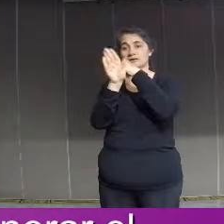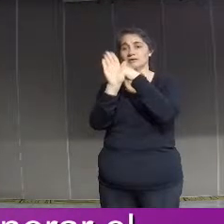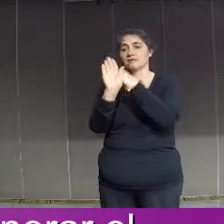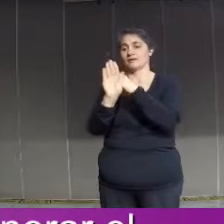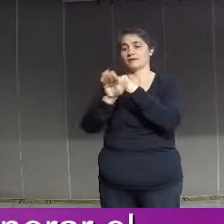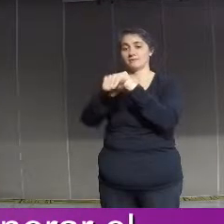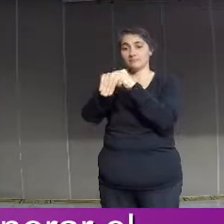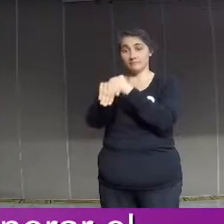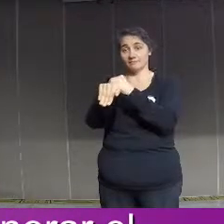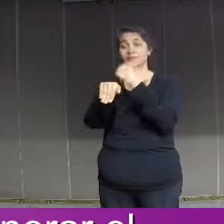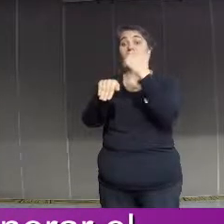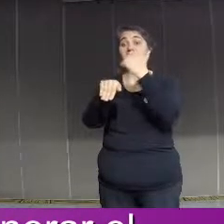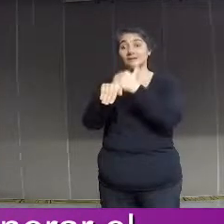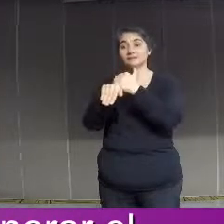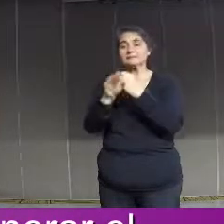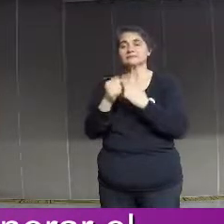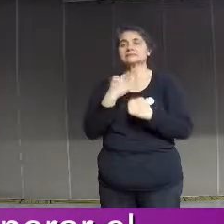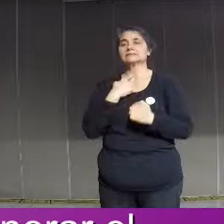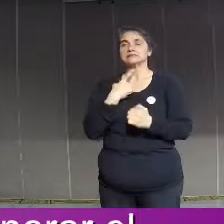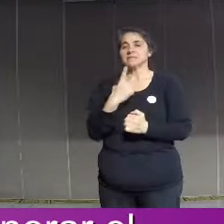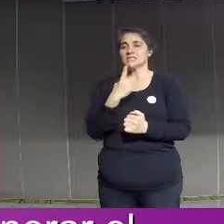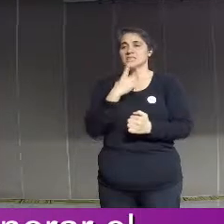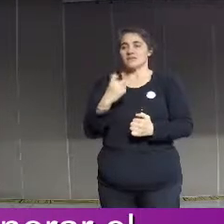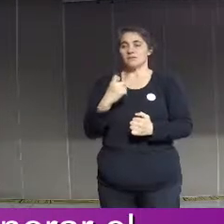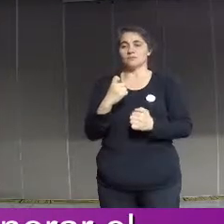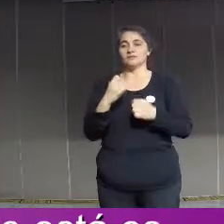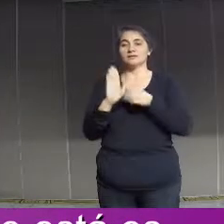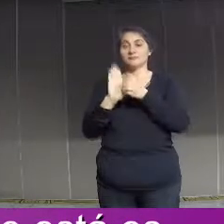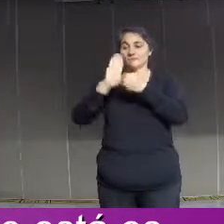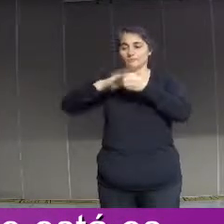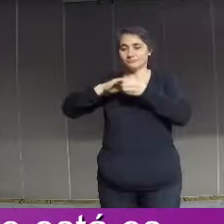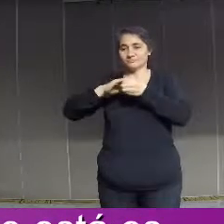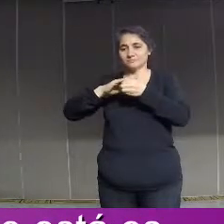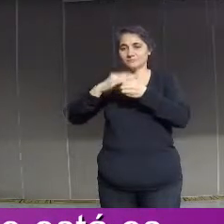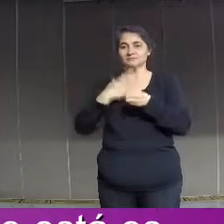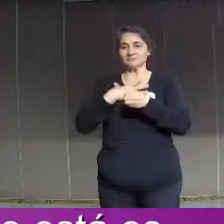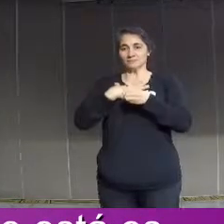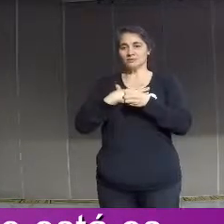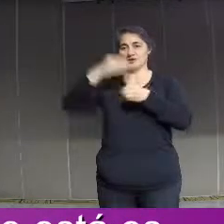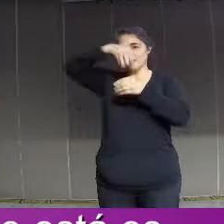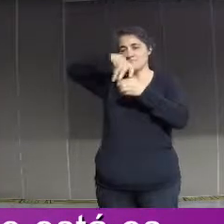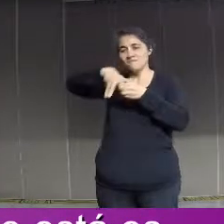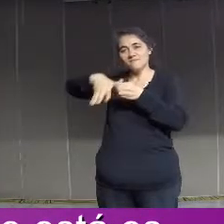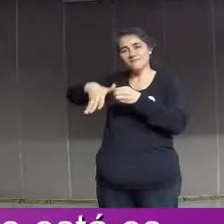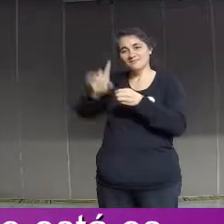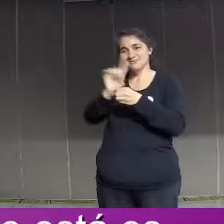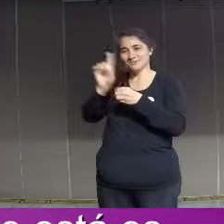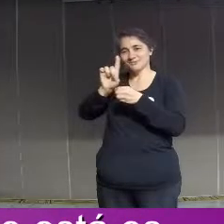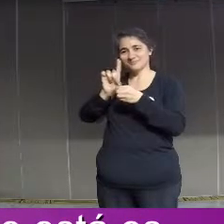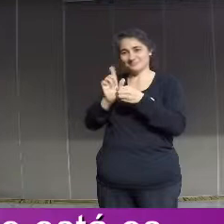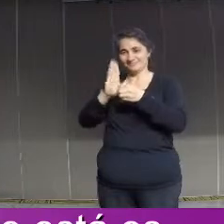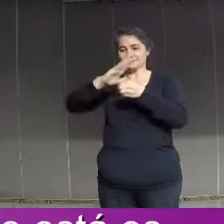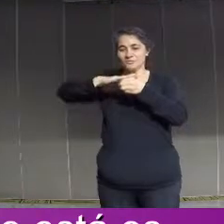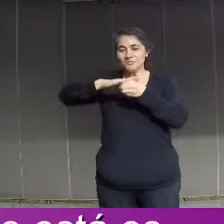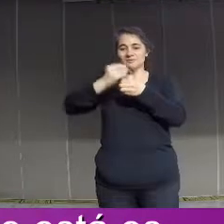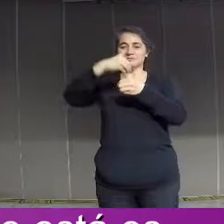el bolo toca este sector, acá la epiglotis baja, protege la vía aérea y baja